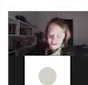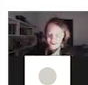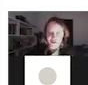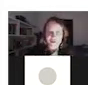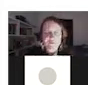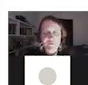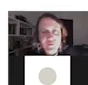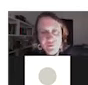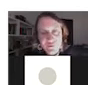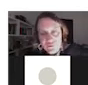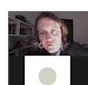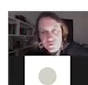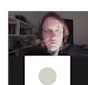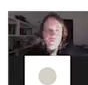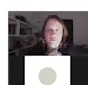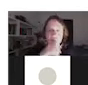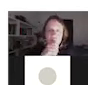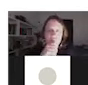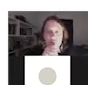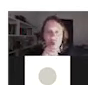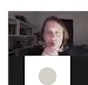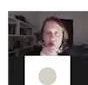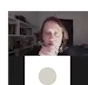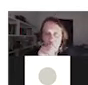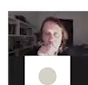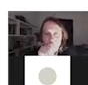esto? Pues para nosotras es